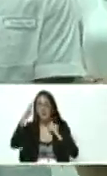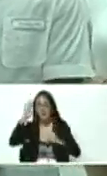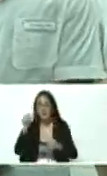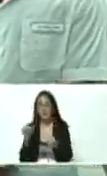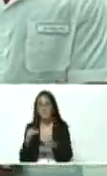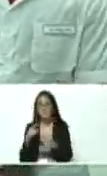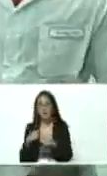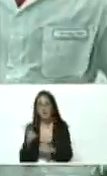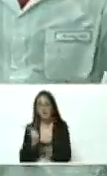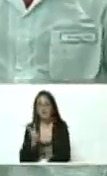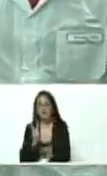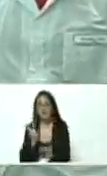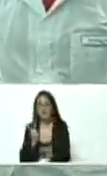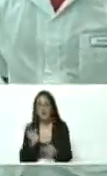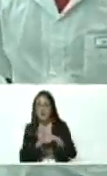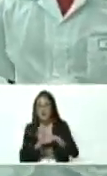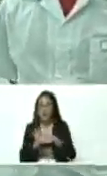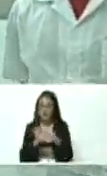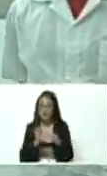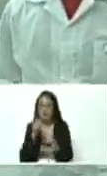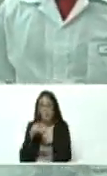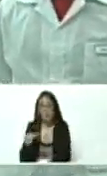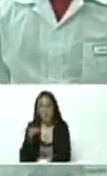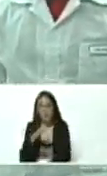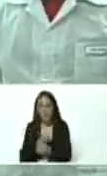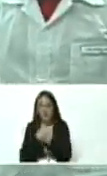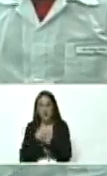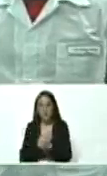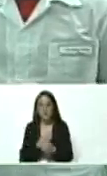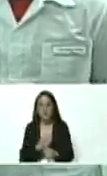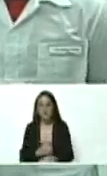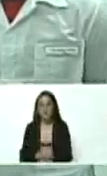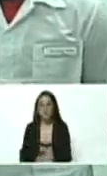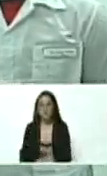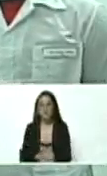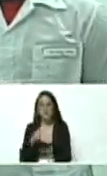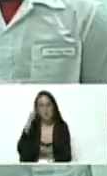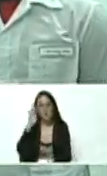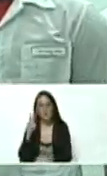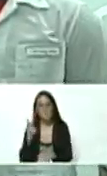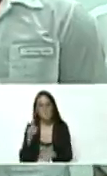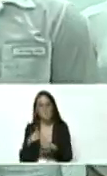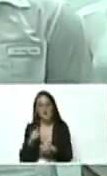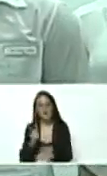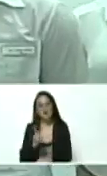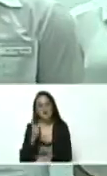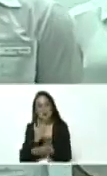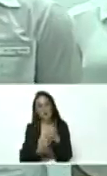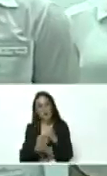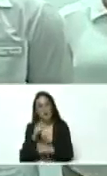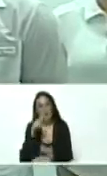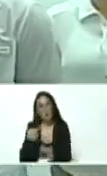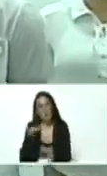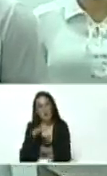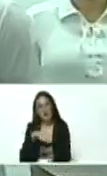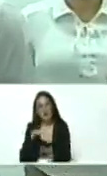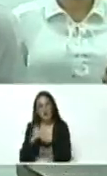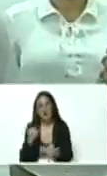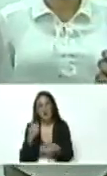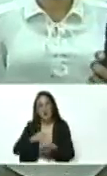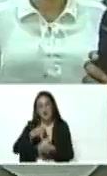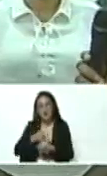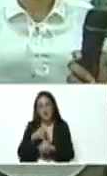amor. Nos une el amor, ¿verdad, Viviana? El amor, claro. Venezuela es un solo pueblo. Un solo pueblo. Y estamos